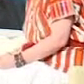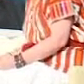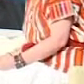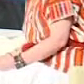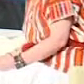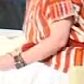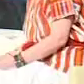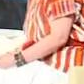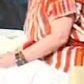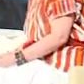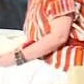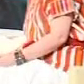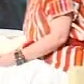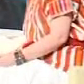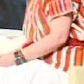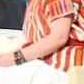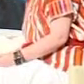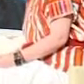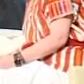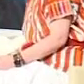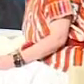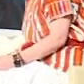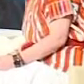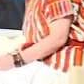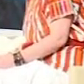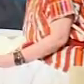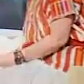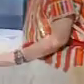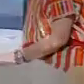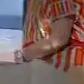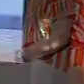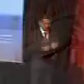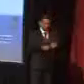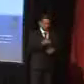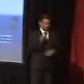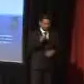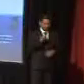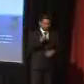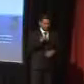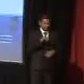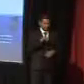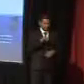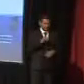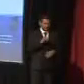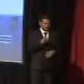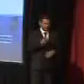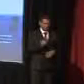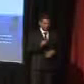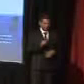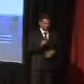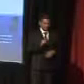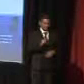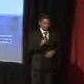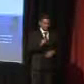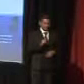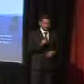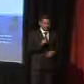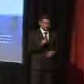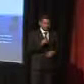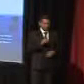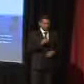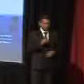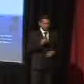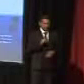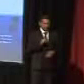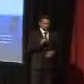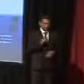a boy dios josipovic con más de 60% de los votos